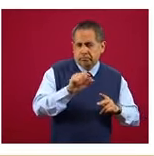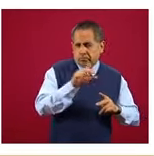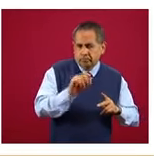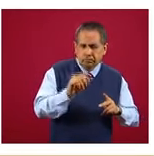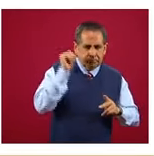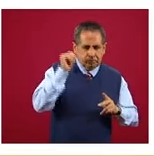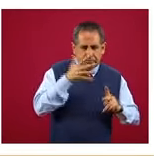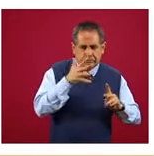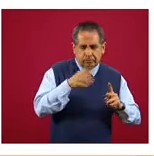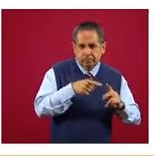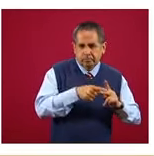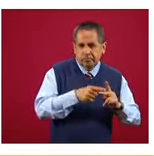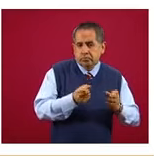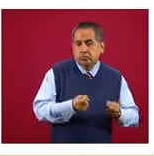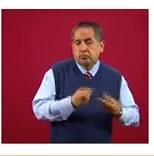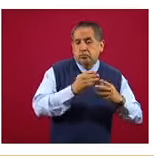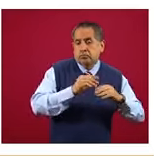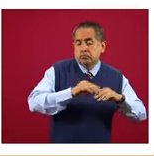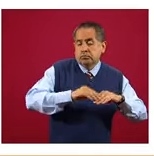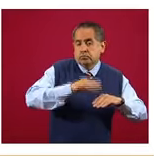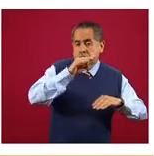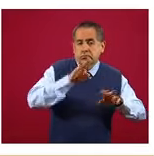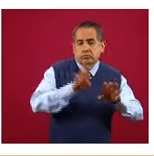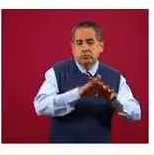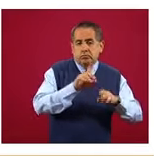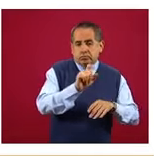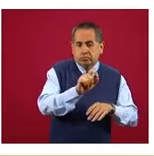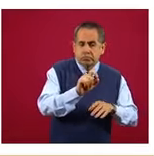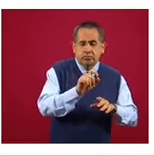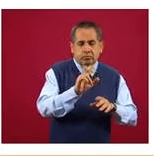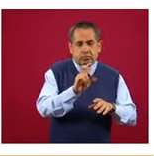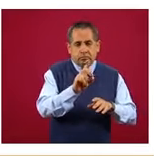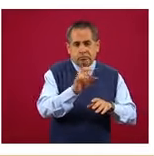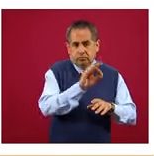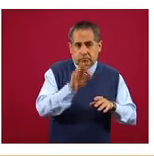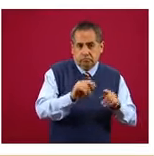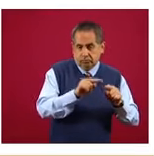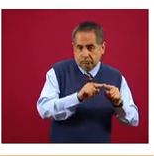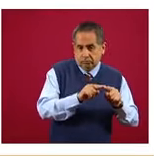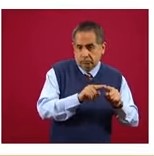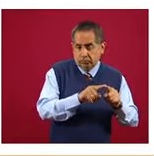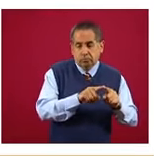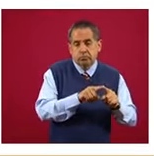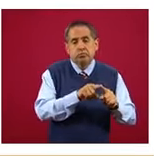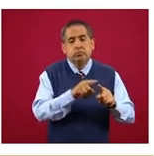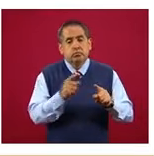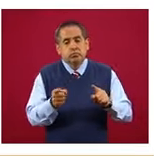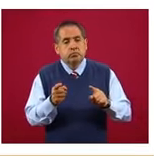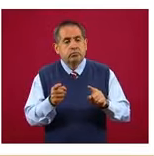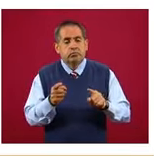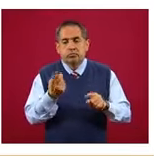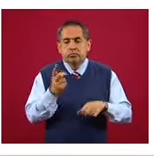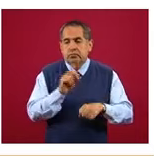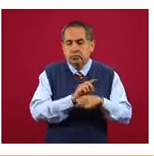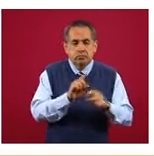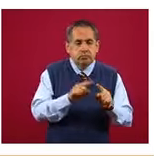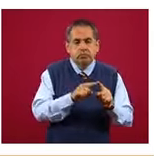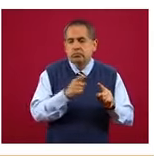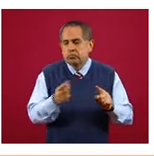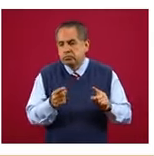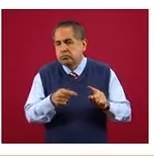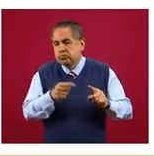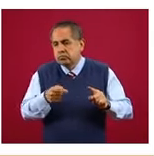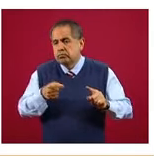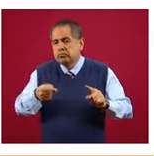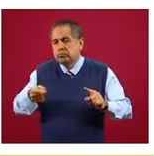abril, con porcentajes que estaban entre el 20 y el 30%, ese cambio diario. Pero en la medida que